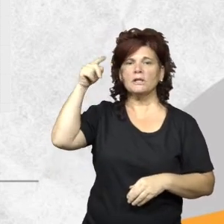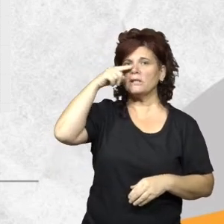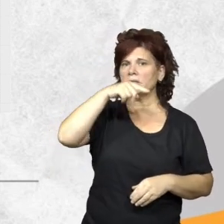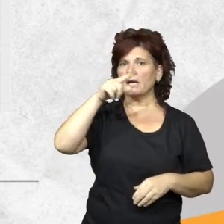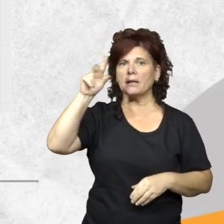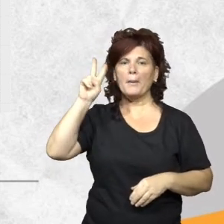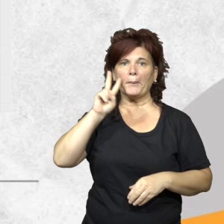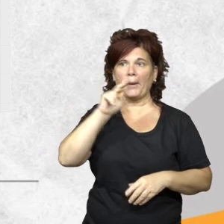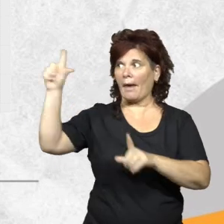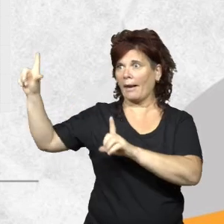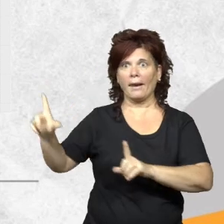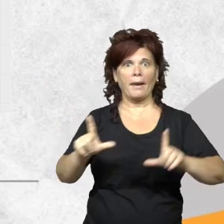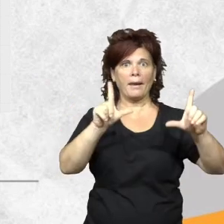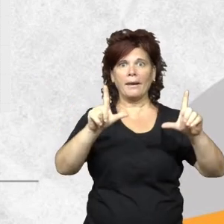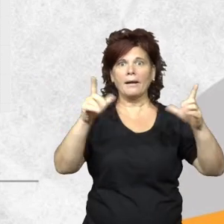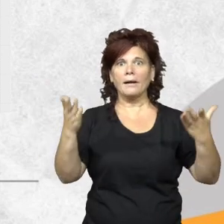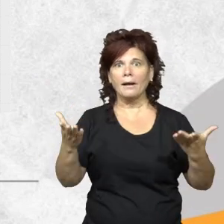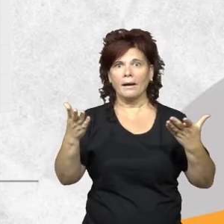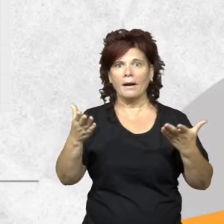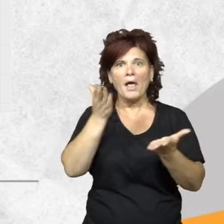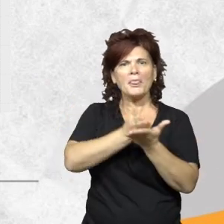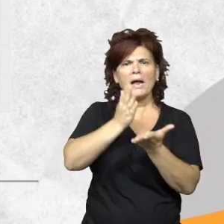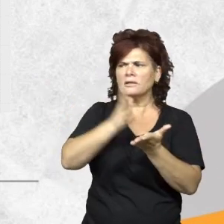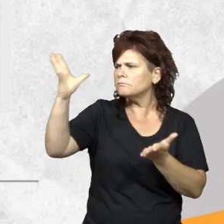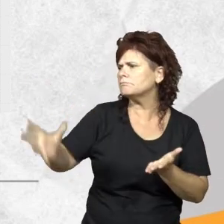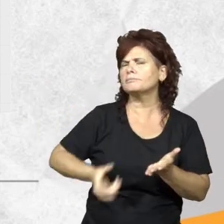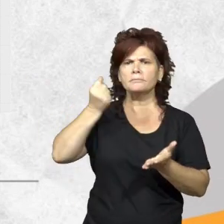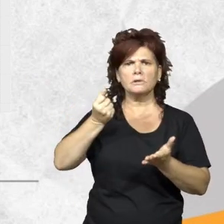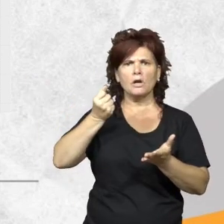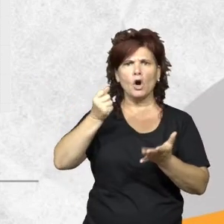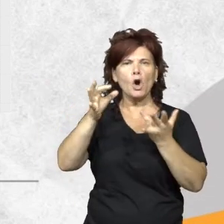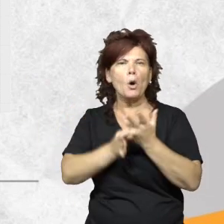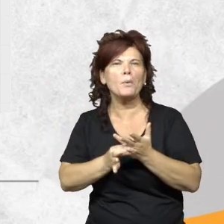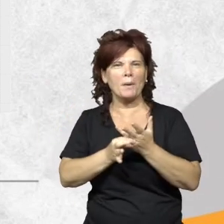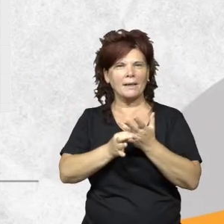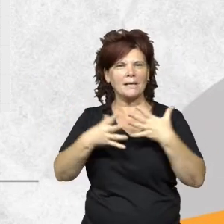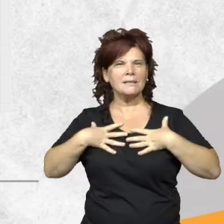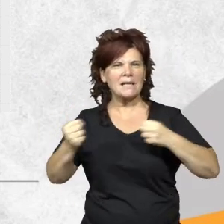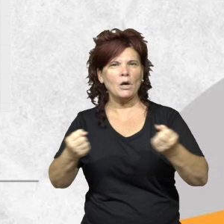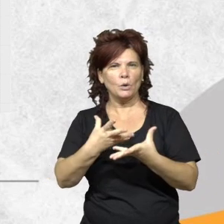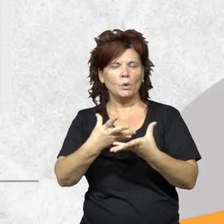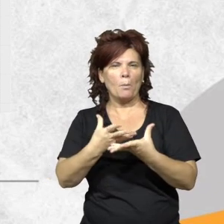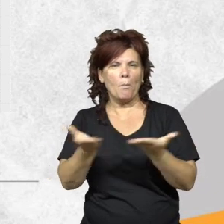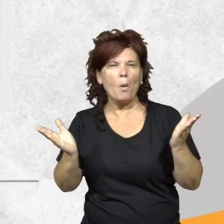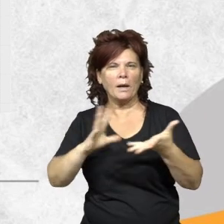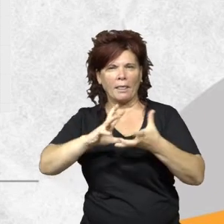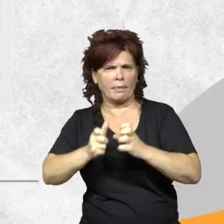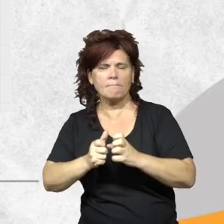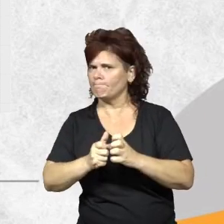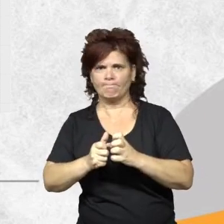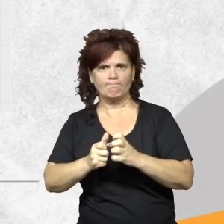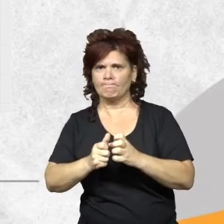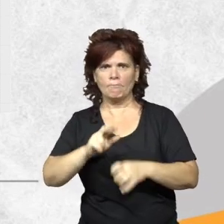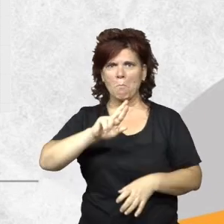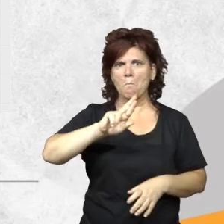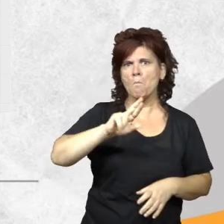de la sentencia. Ninguno puede tener un derecho adquirido de comprometer la salud pública y esparcir en la vecindad la muerte